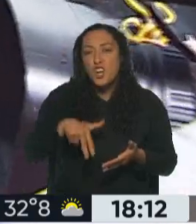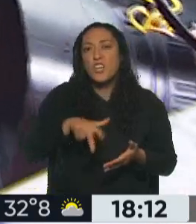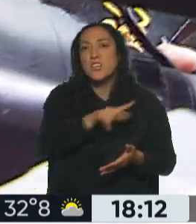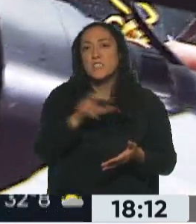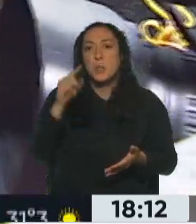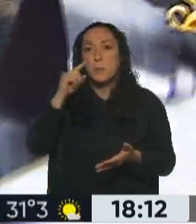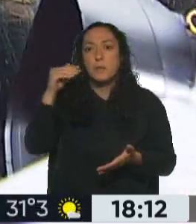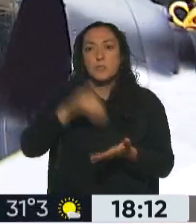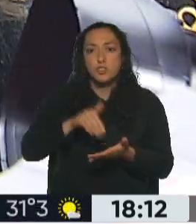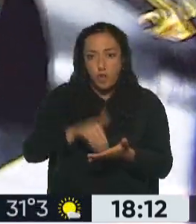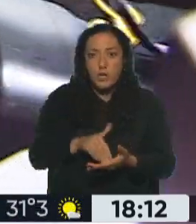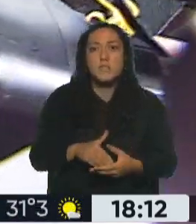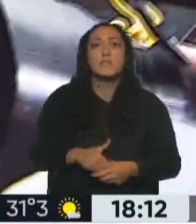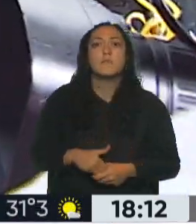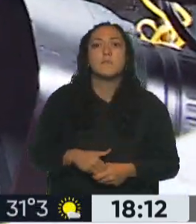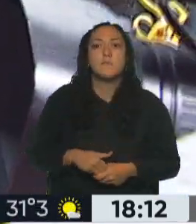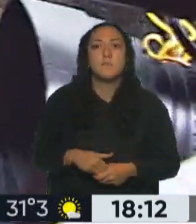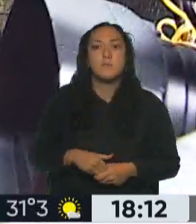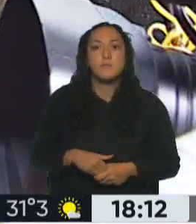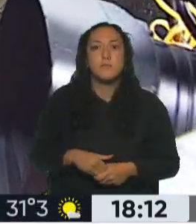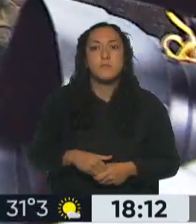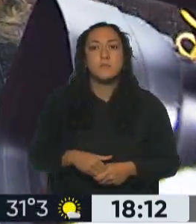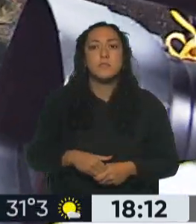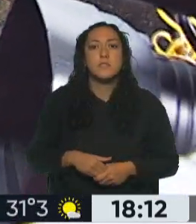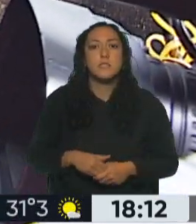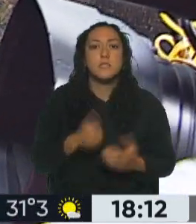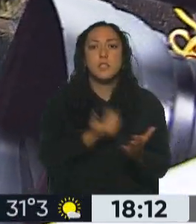1.300.000 millones y hubo ofertas por